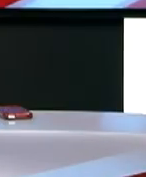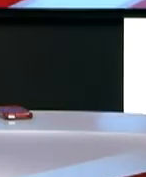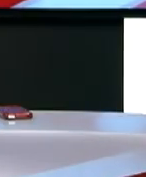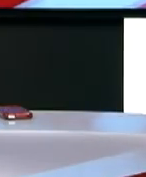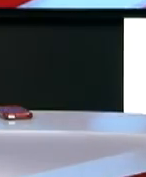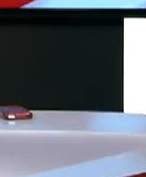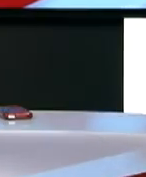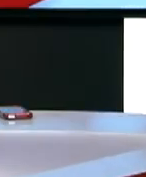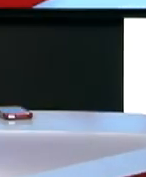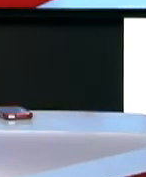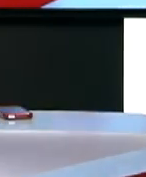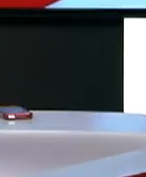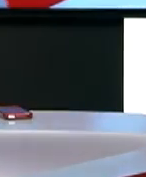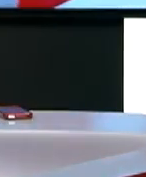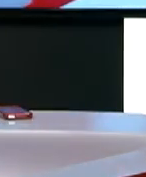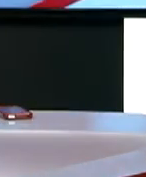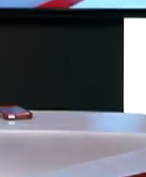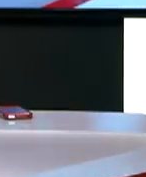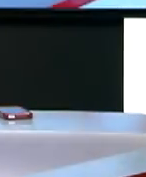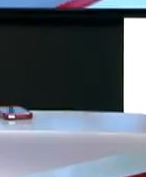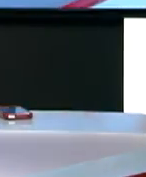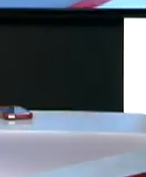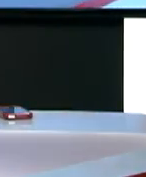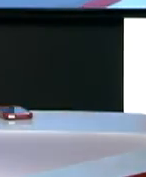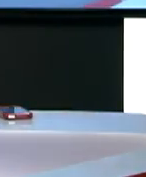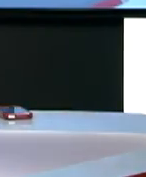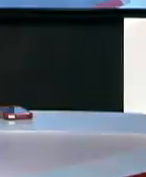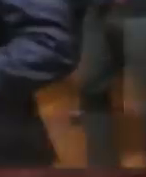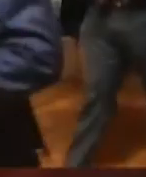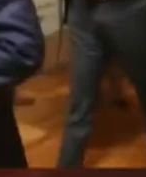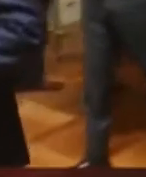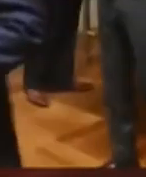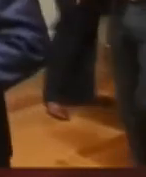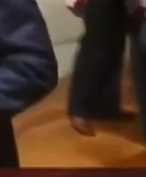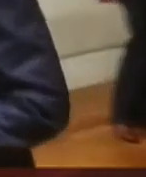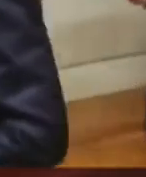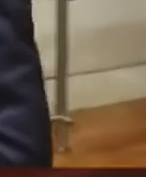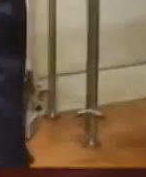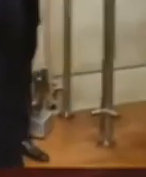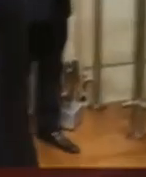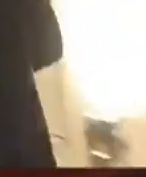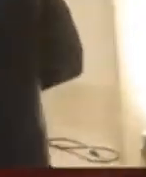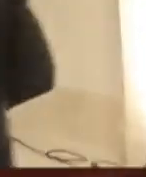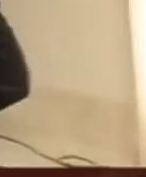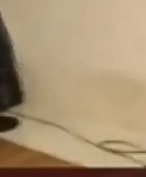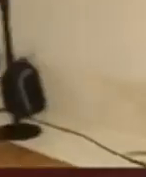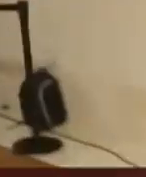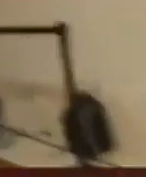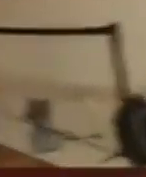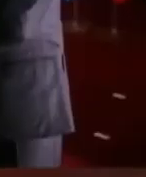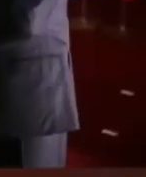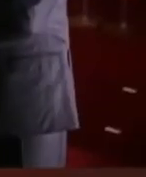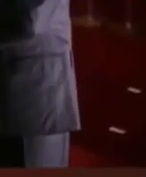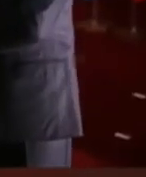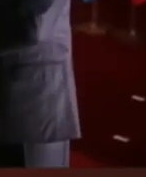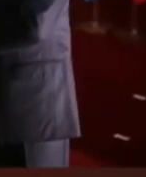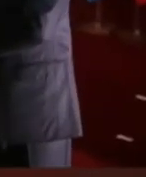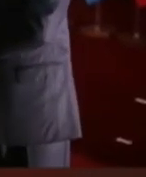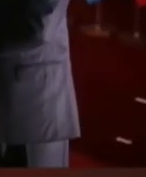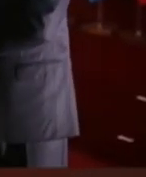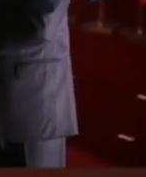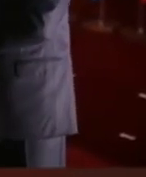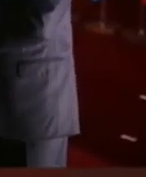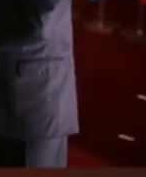En Argentina, los secretarios de Relaciones Exteriores Luis Videgaray y de Economía Delfonso Guajardo participaron en la segunda reunión ministerial entre